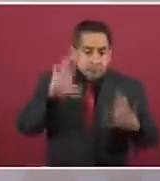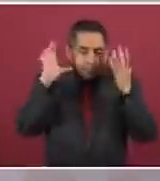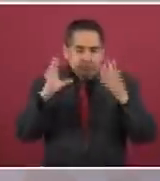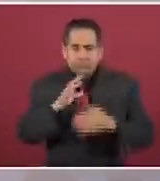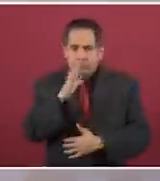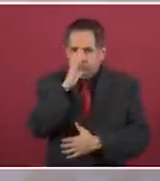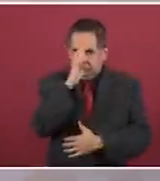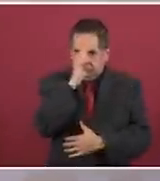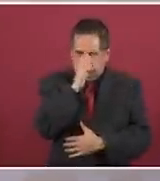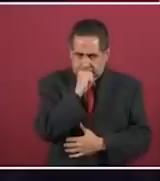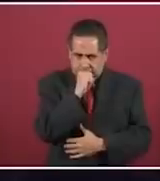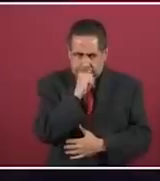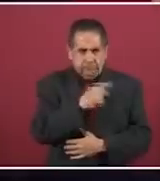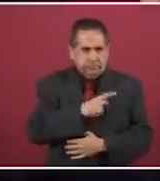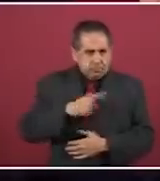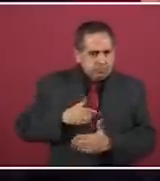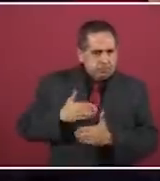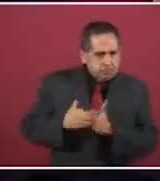Todavía